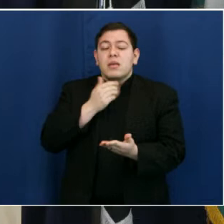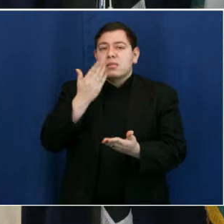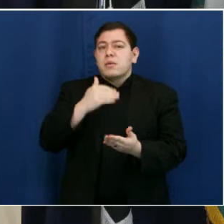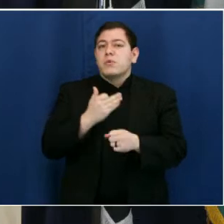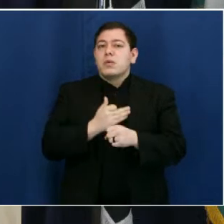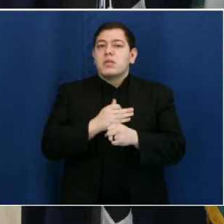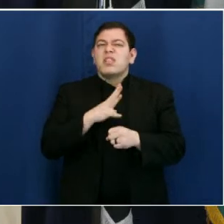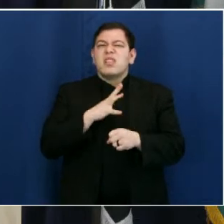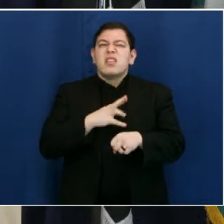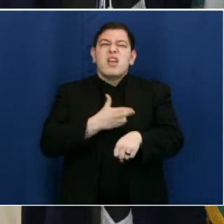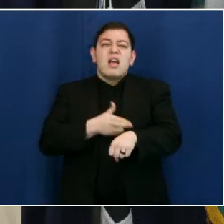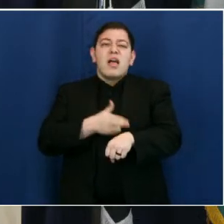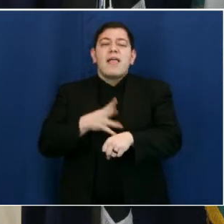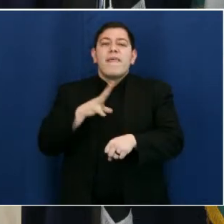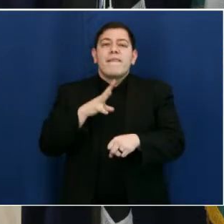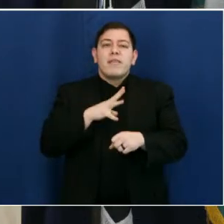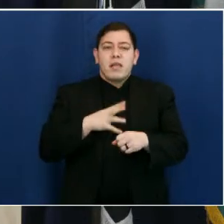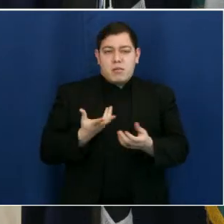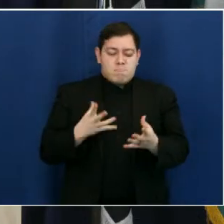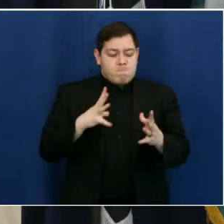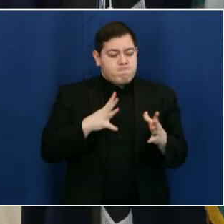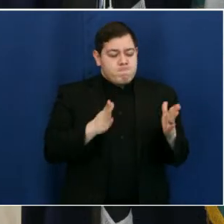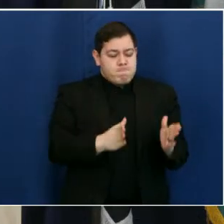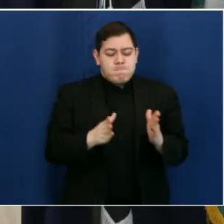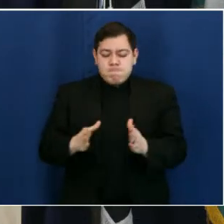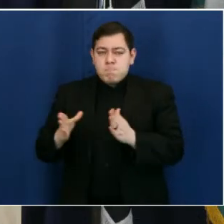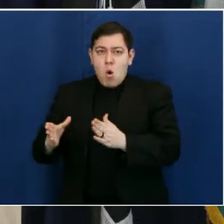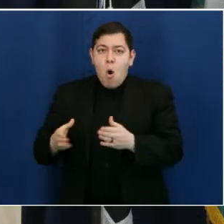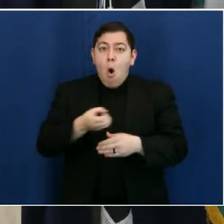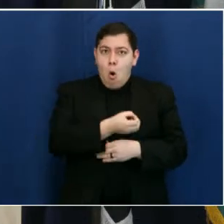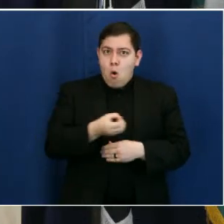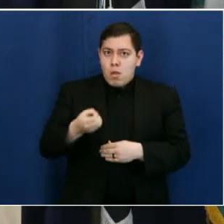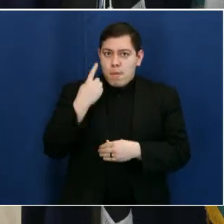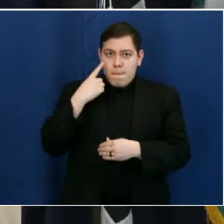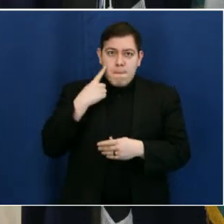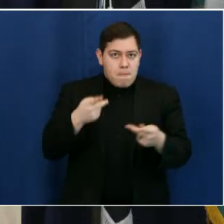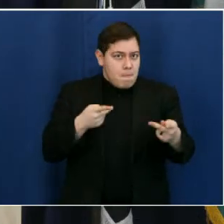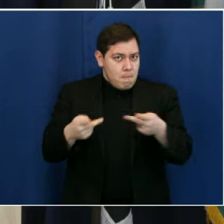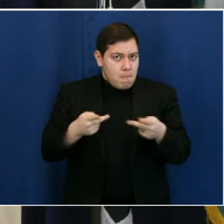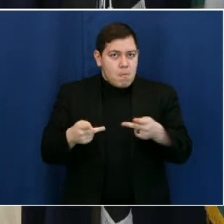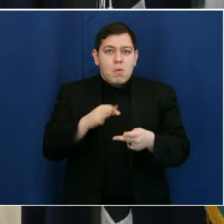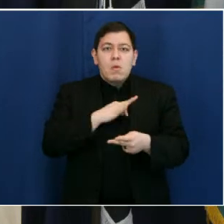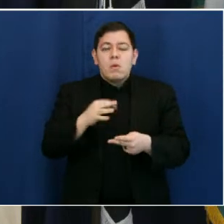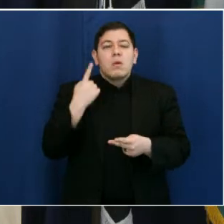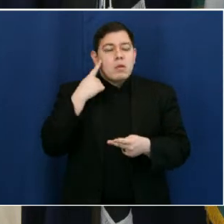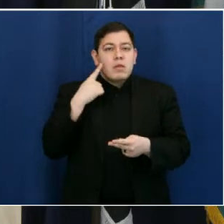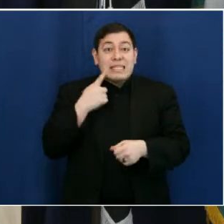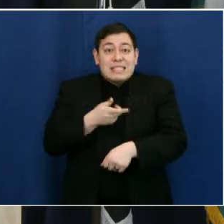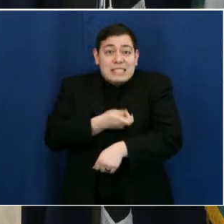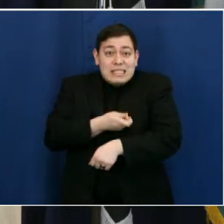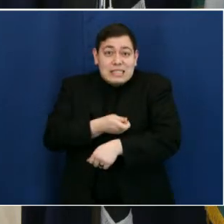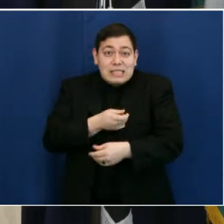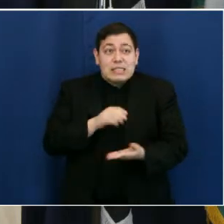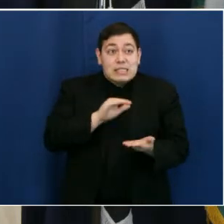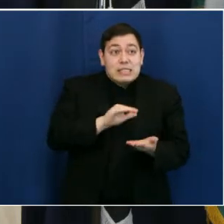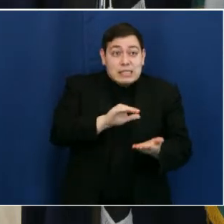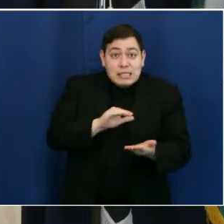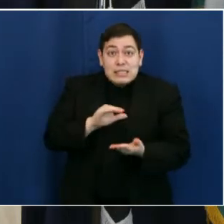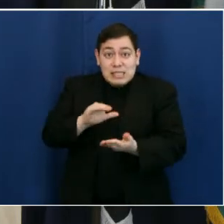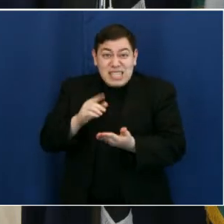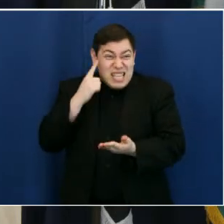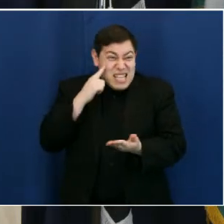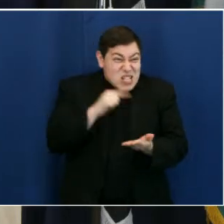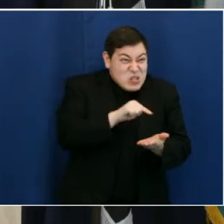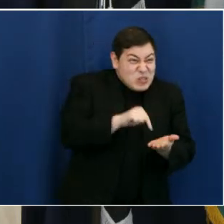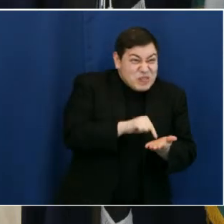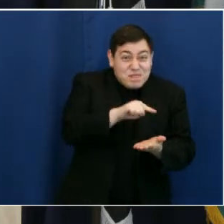ahorita lo que estamos haciendo es creando una infraestructura para poder distribuir el número de vacunas que se necesitan en las comunidades. Es un